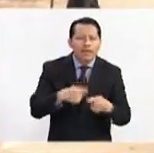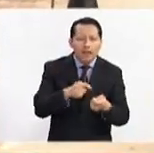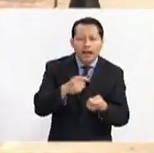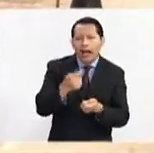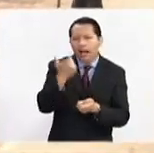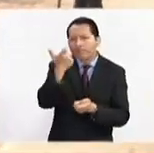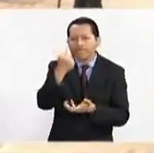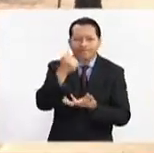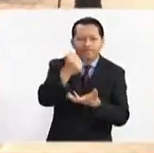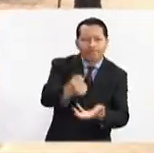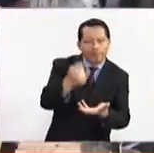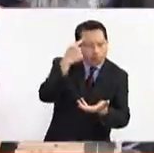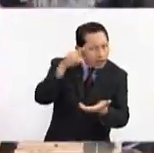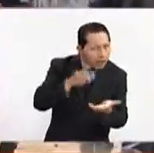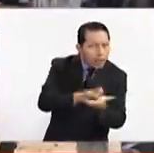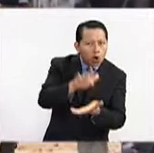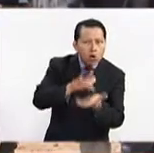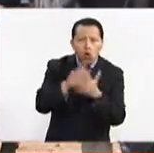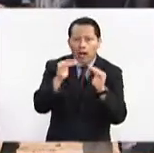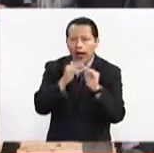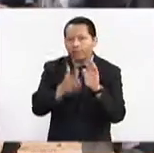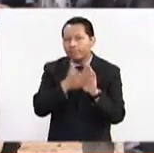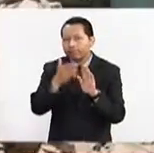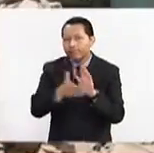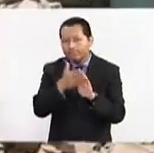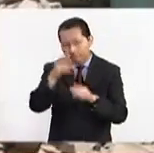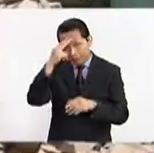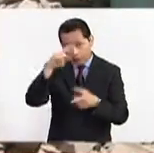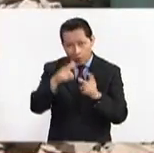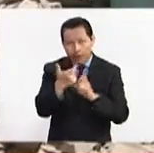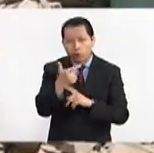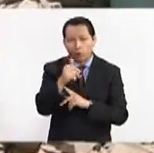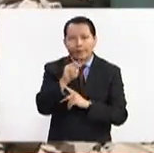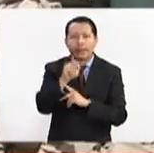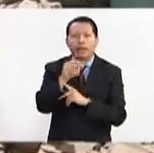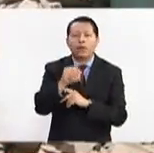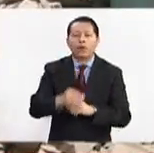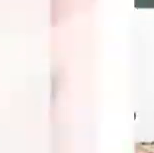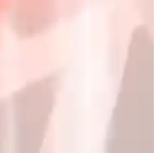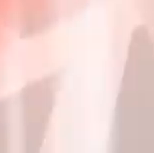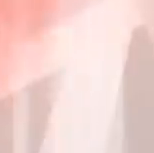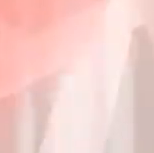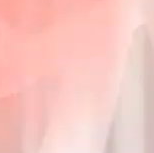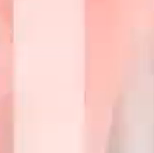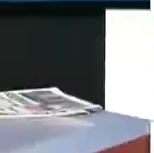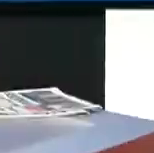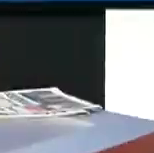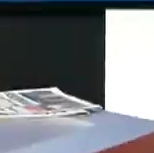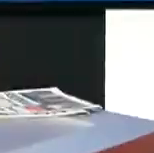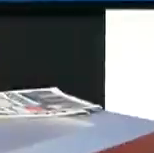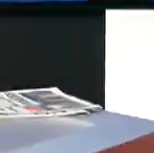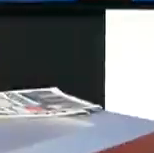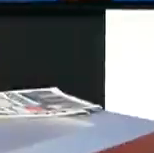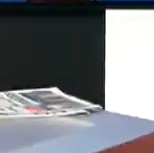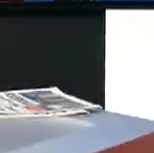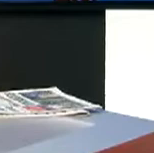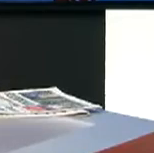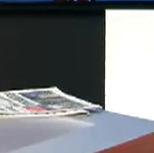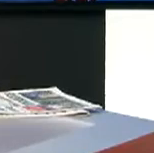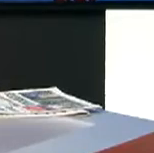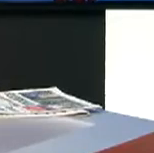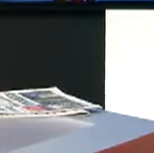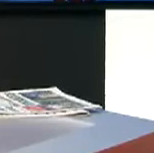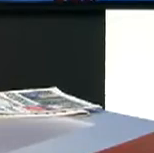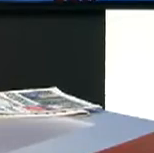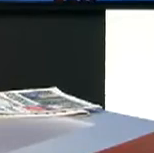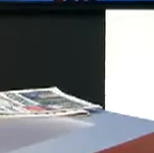apoyos para la reconstrucción de viviendas. Para México al Día, Gustavo Castillo. Por su parte, el Coordinador Nacional